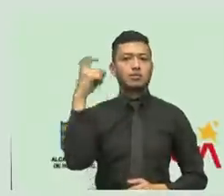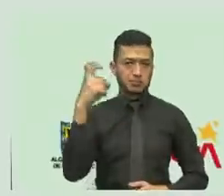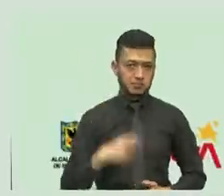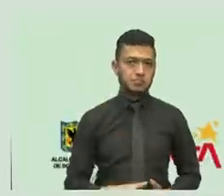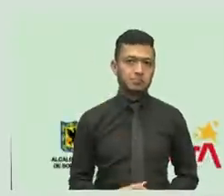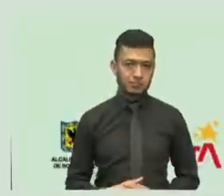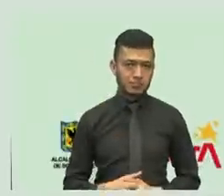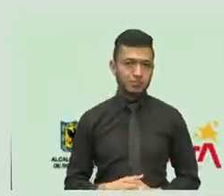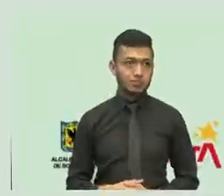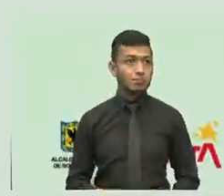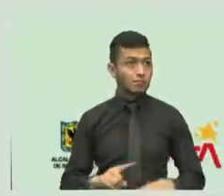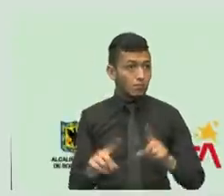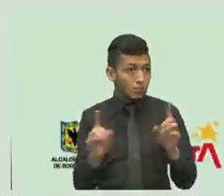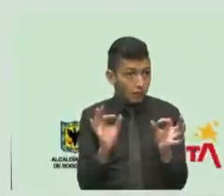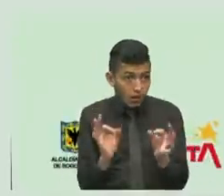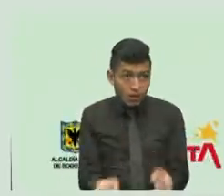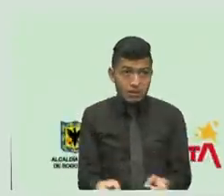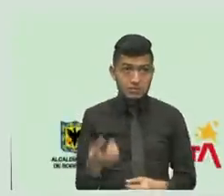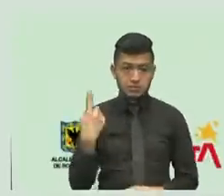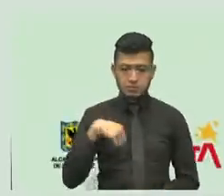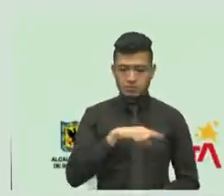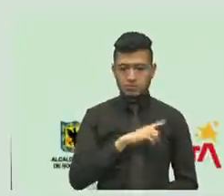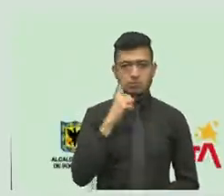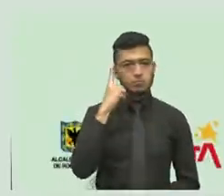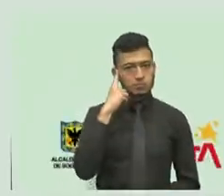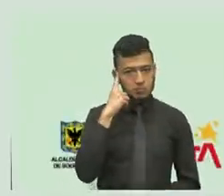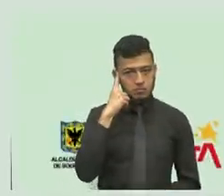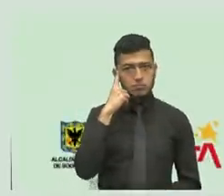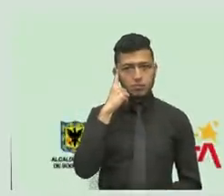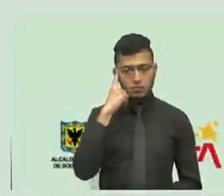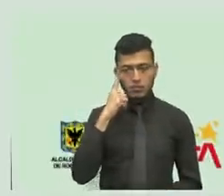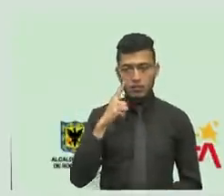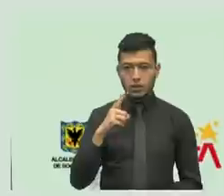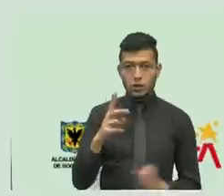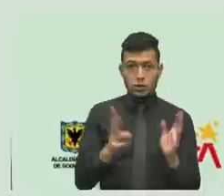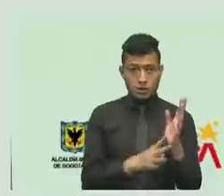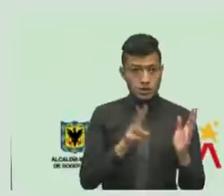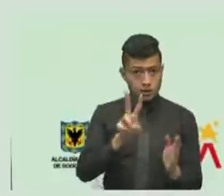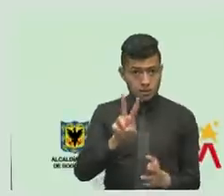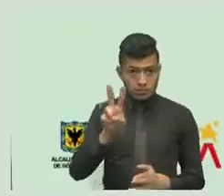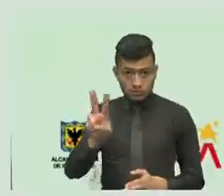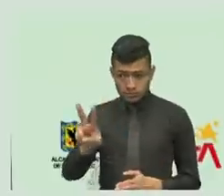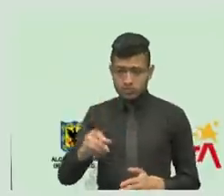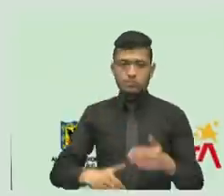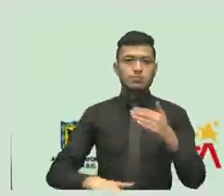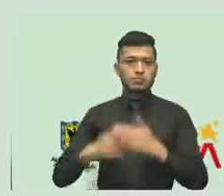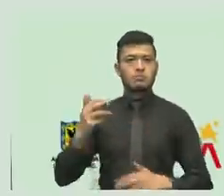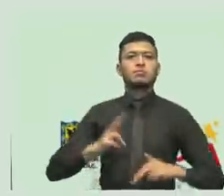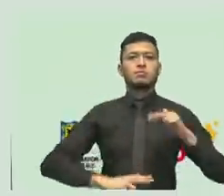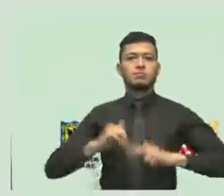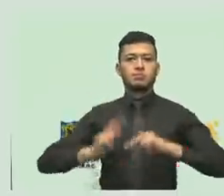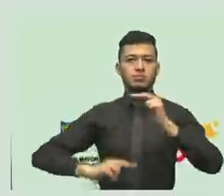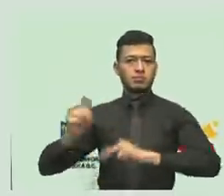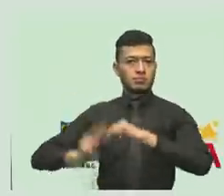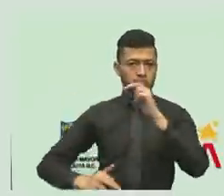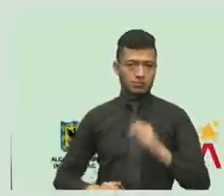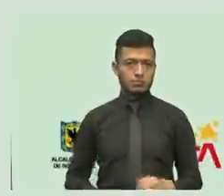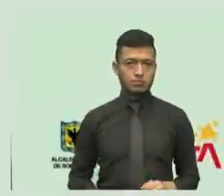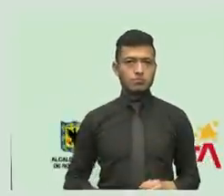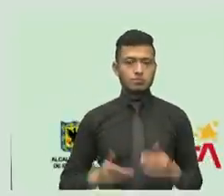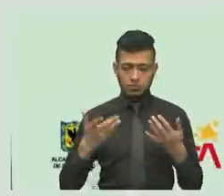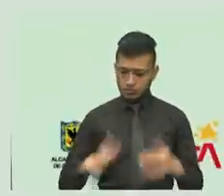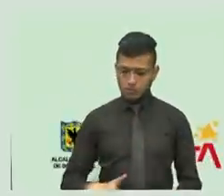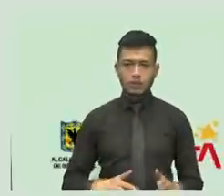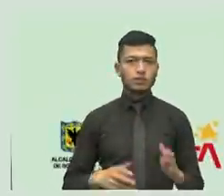Pero total esperamos que a más tardar en el segundo trimestre del 2022 empecemos construcción, o sea, ya vamos a ver palas,